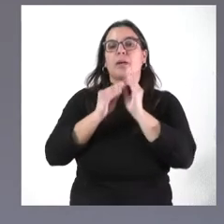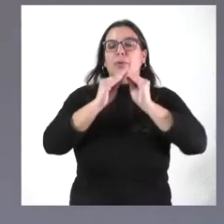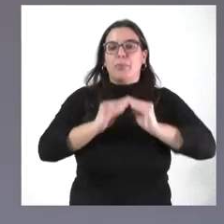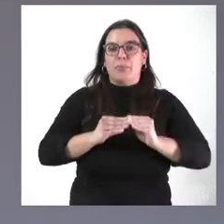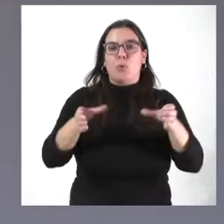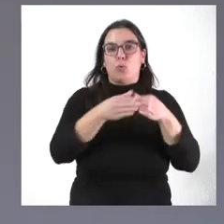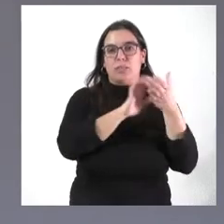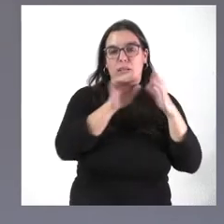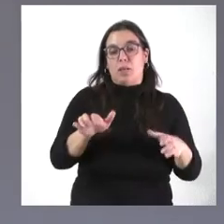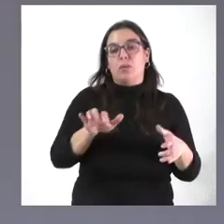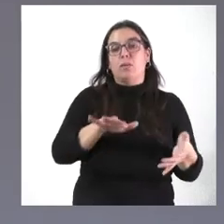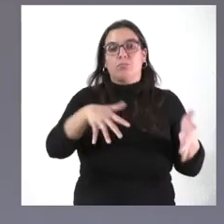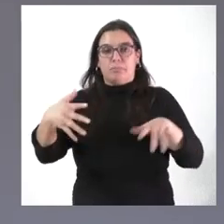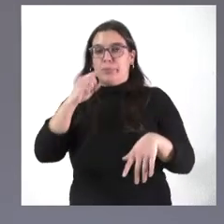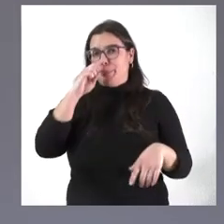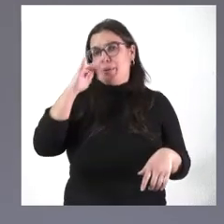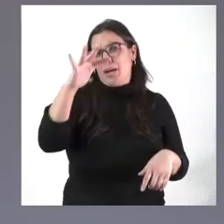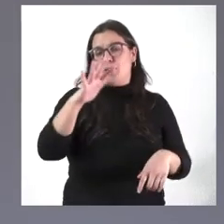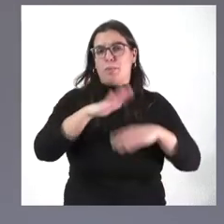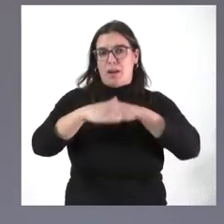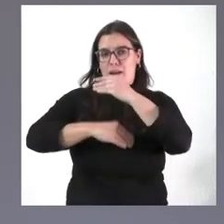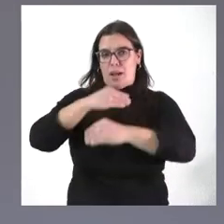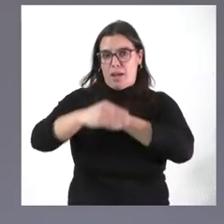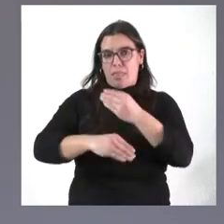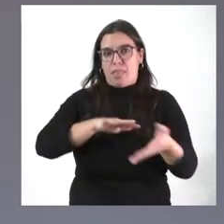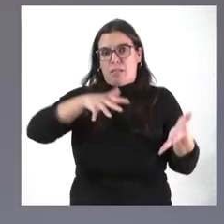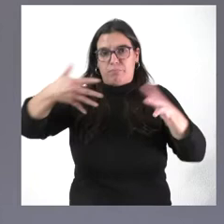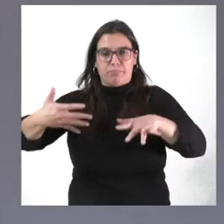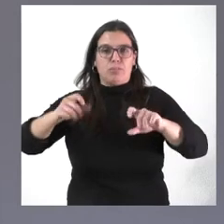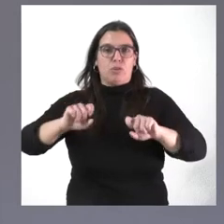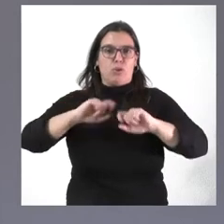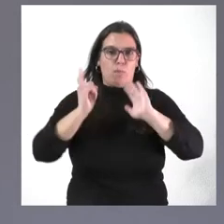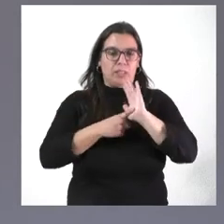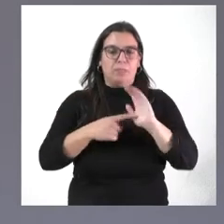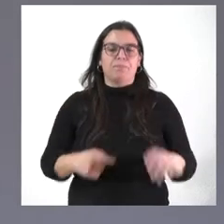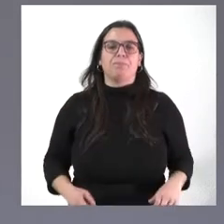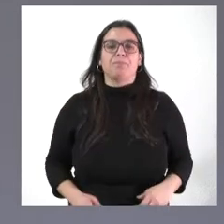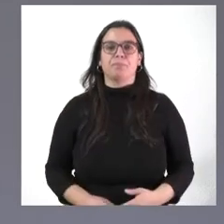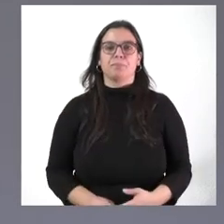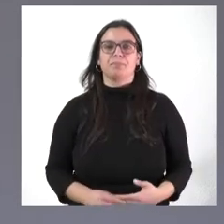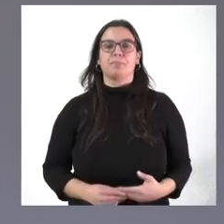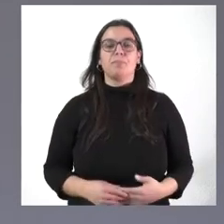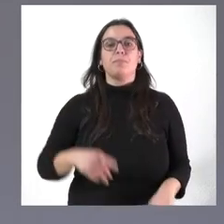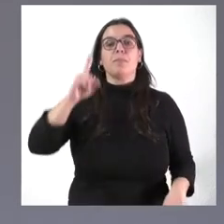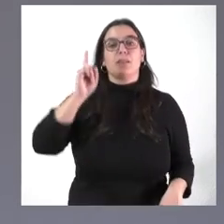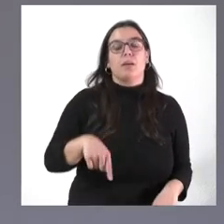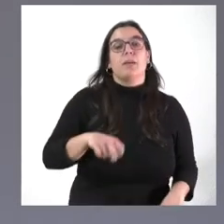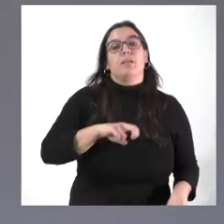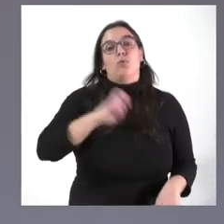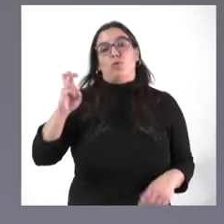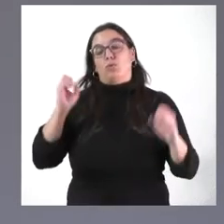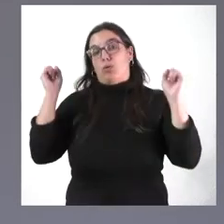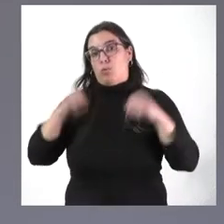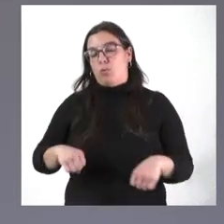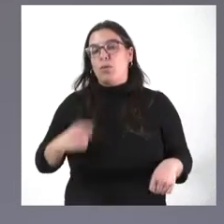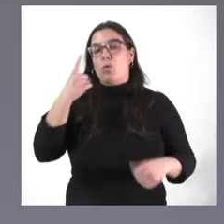junta de Castilla y que va a tener muchos años por delante para su completa ejecución también como grupo de acuerdos un